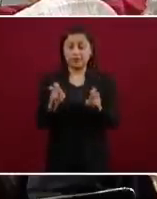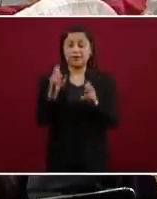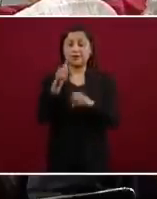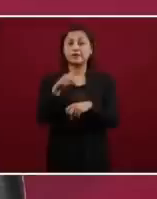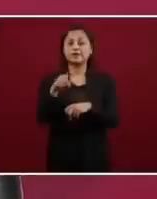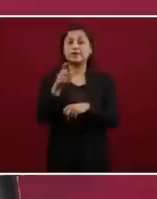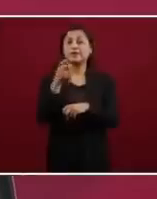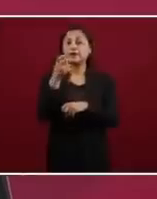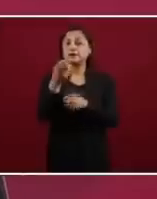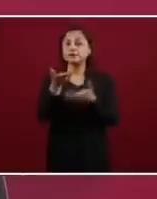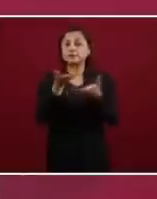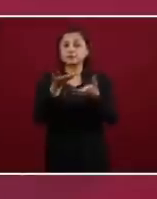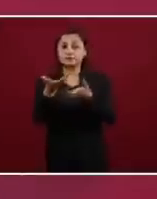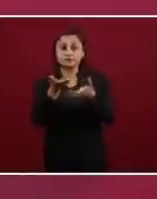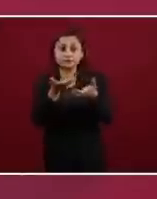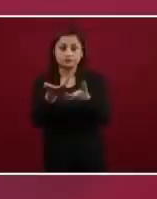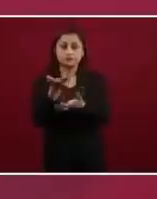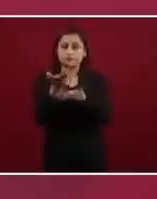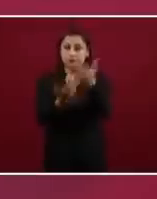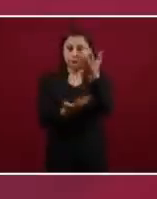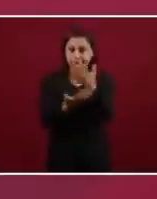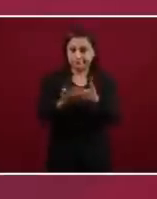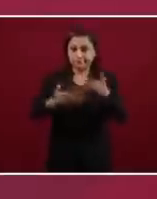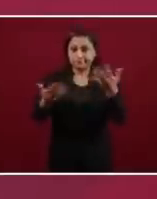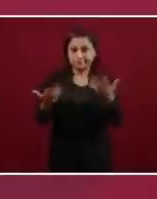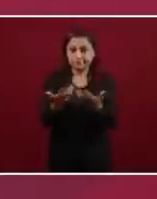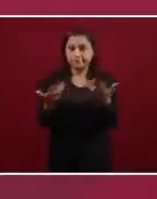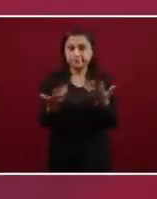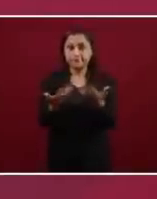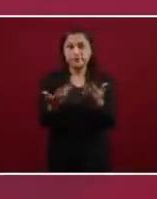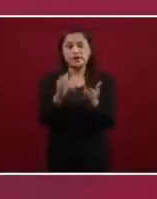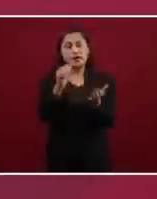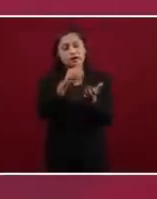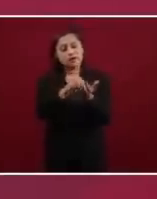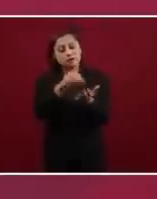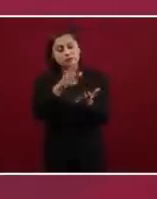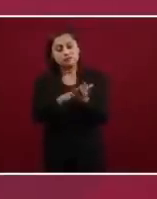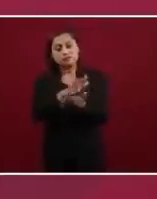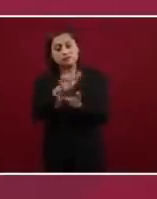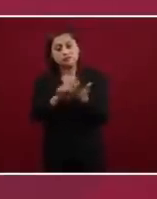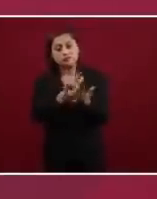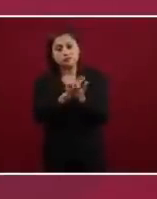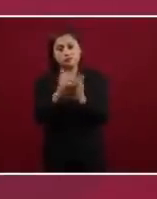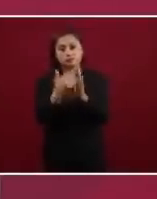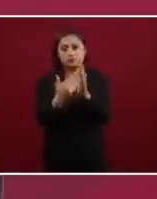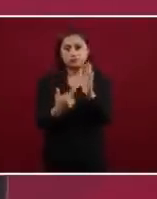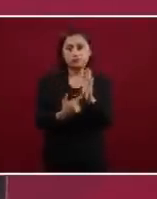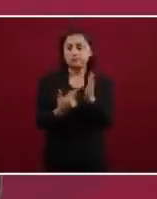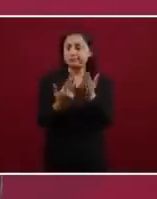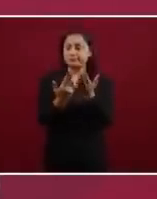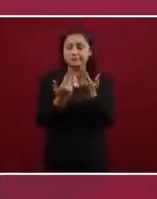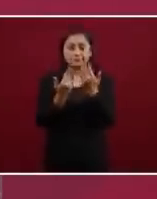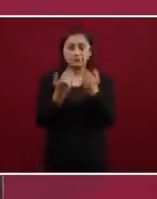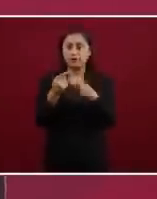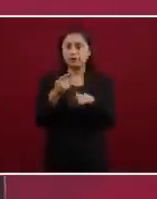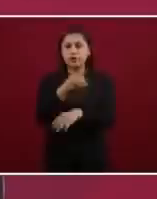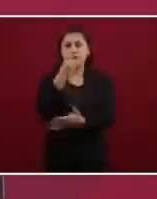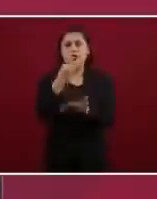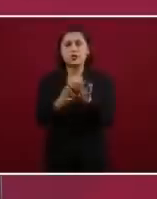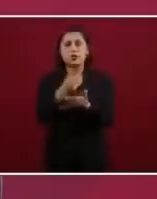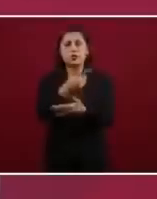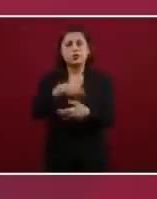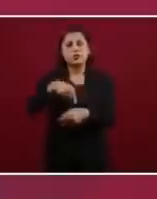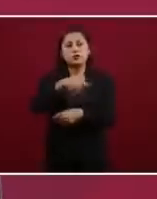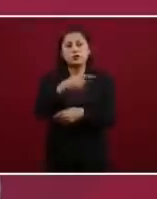tema operativo, no un tema normativo como tal. No se han creado obligaciones, que es básicamente lo que es un